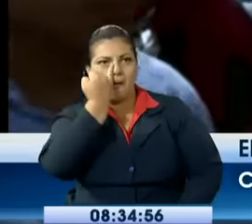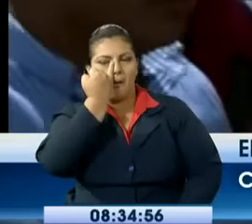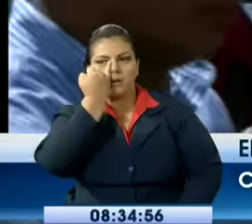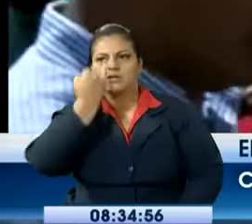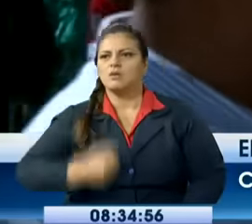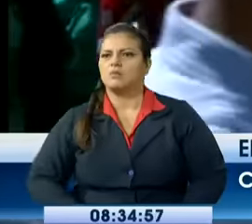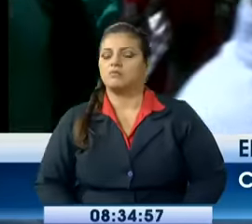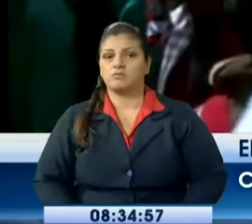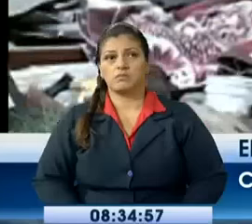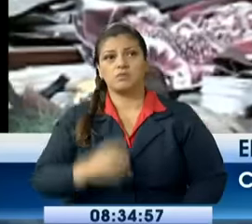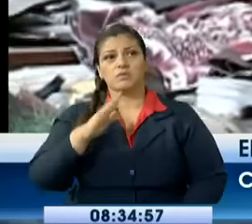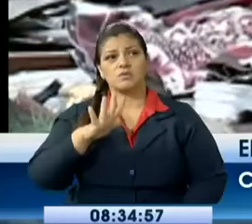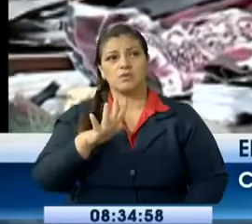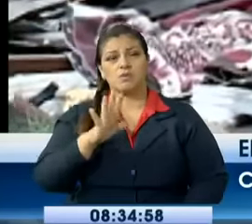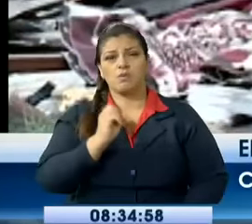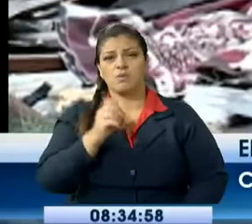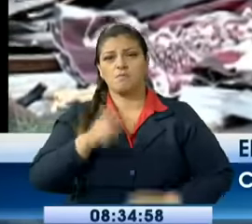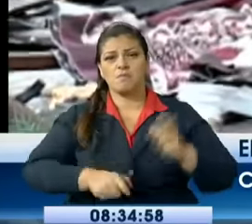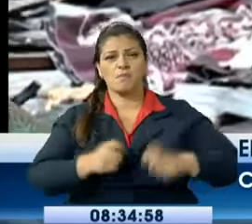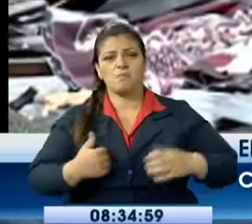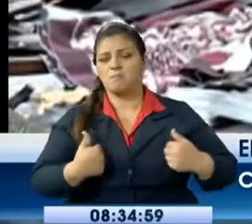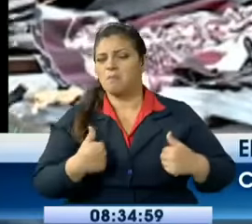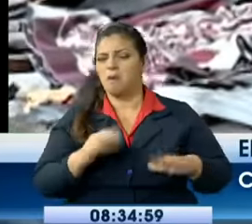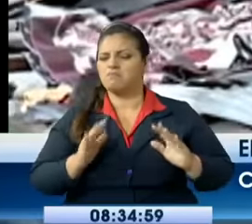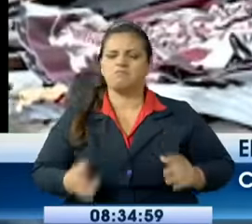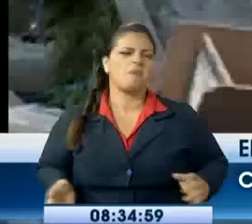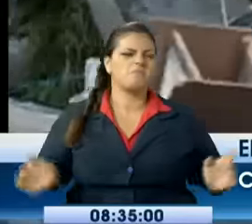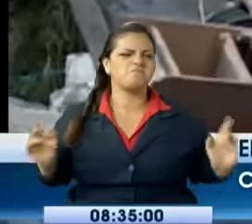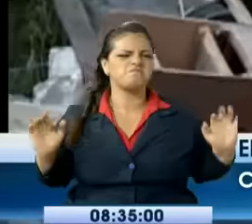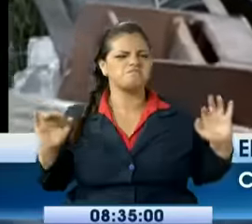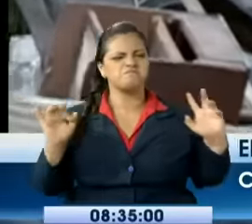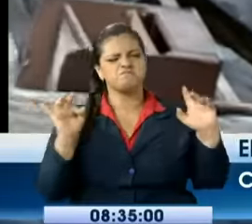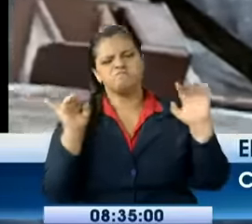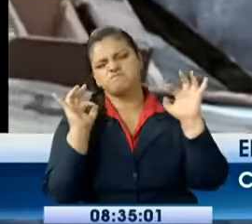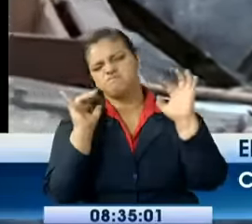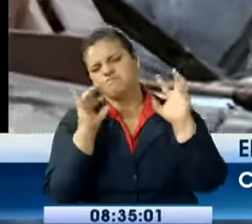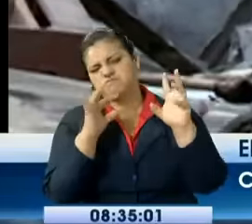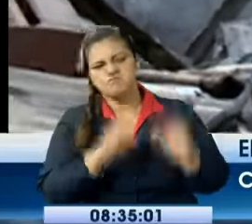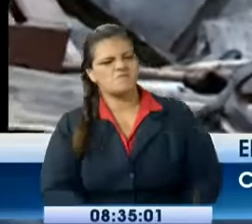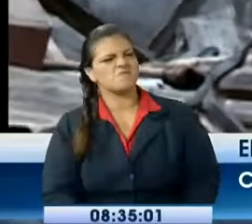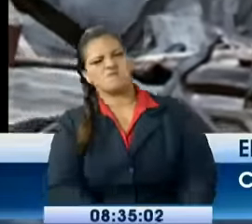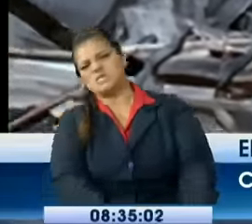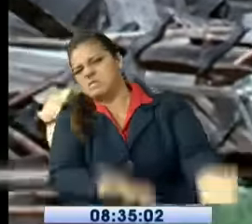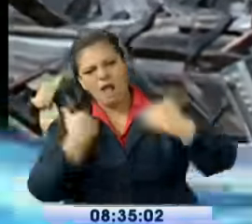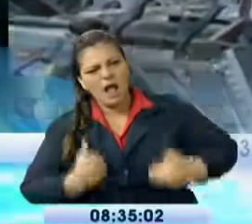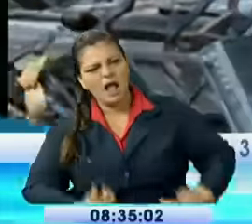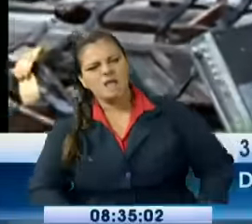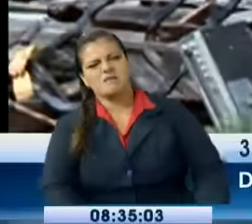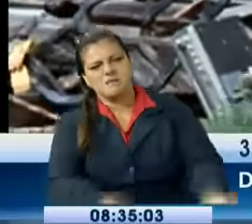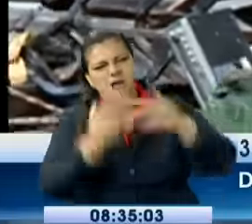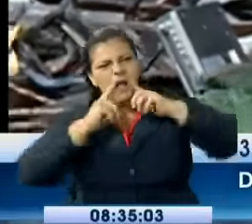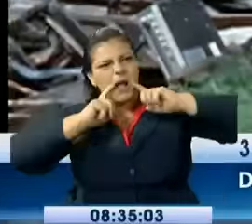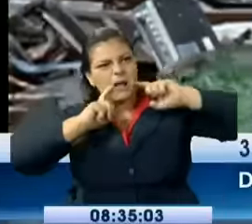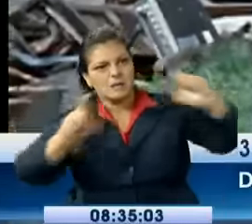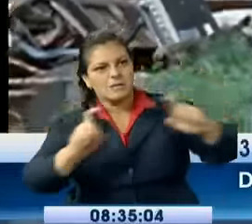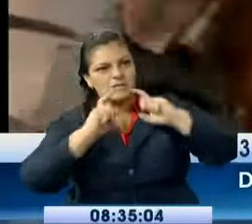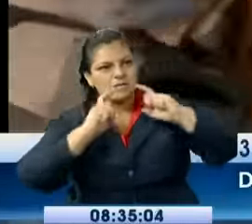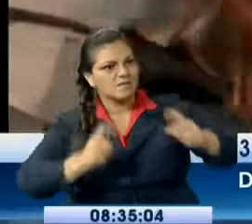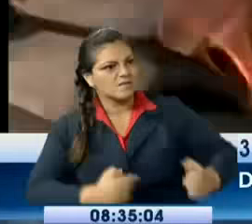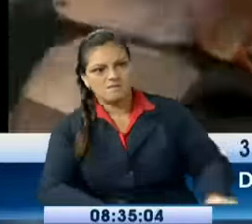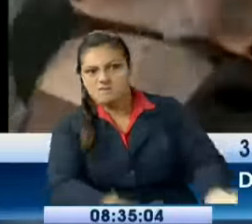50 personas los encontraron en esta vivienda. De gritos, pidieron que salgan de donde vivían. No tuvieron